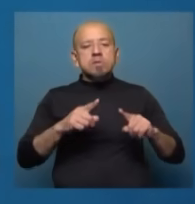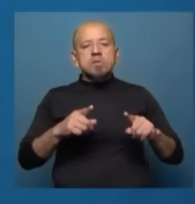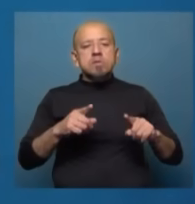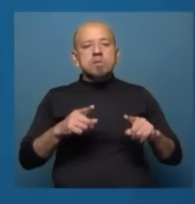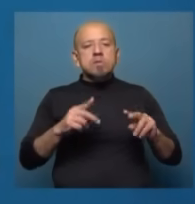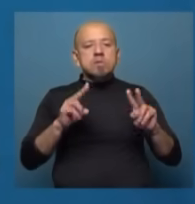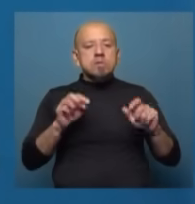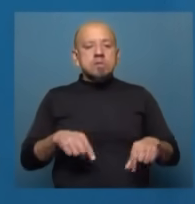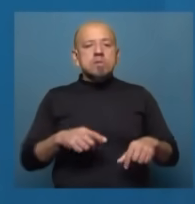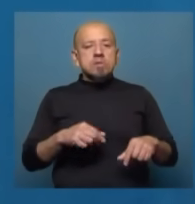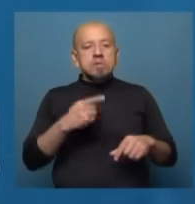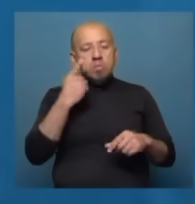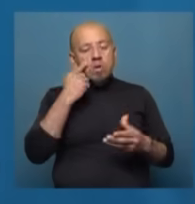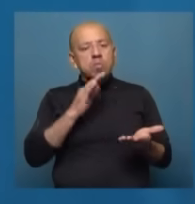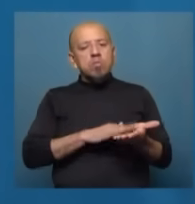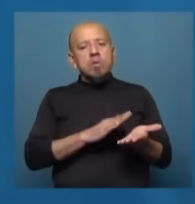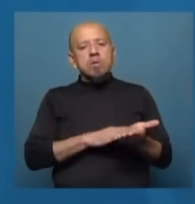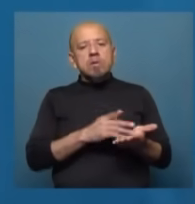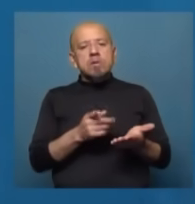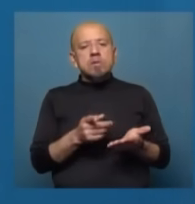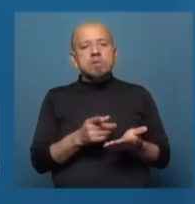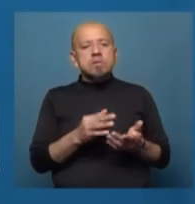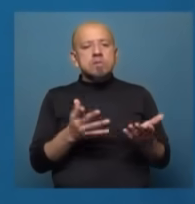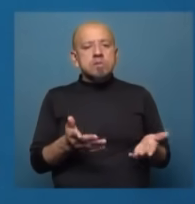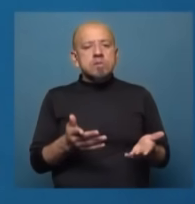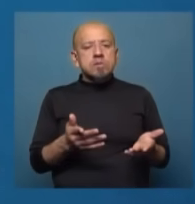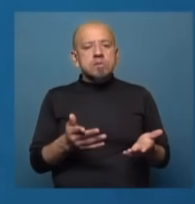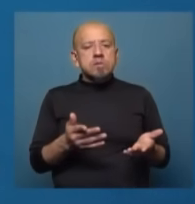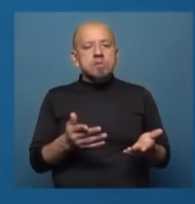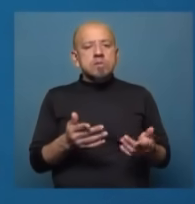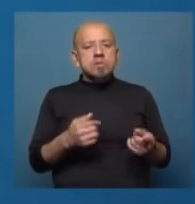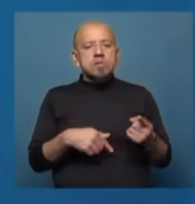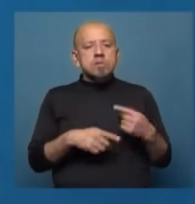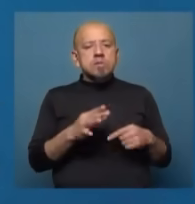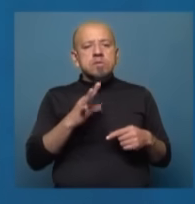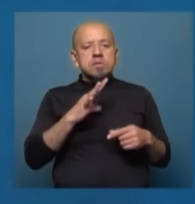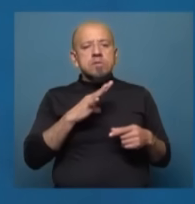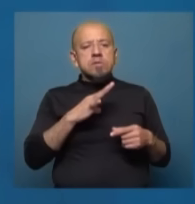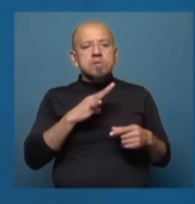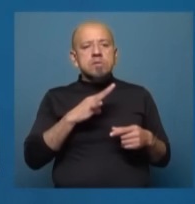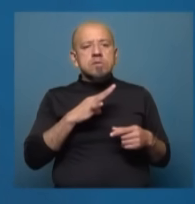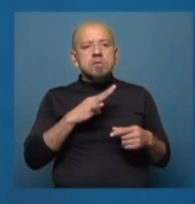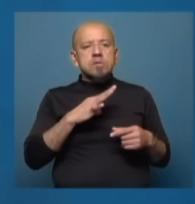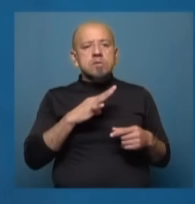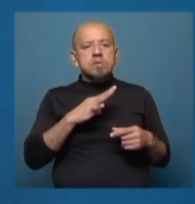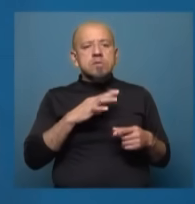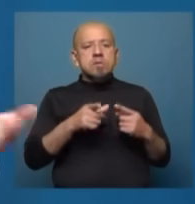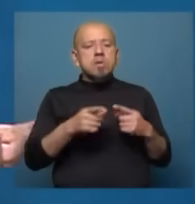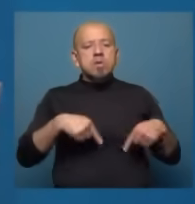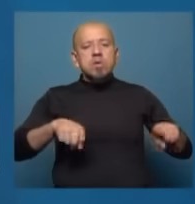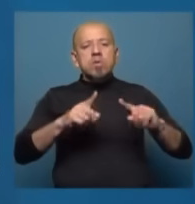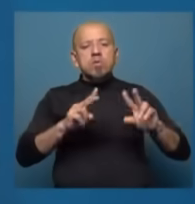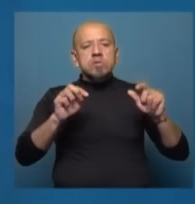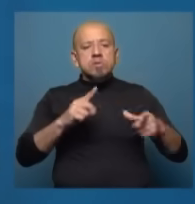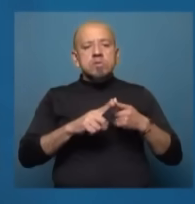nivel de probanza eh de una formalización hay eh un caudal de prueba y